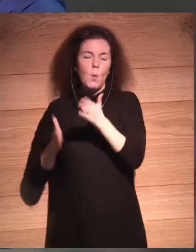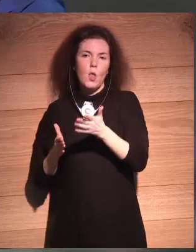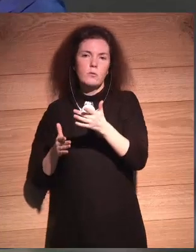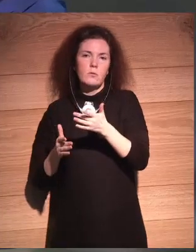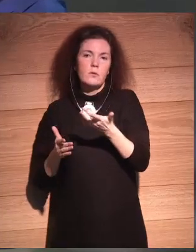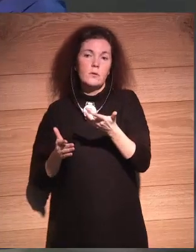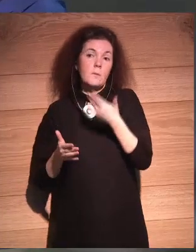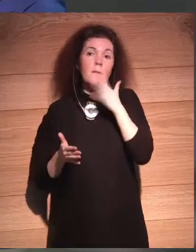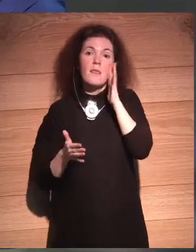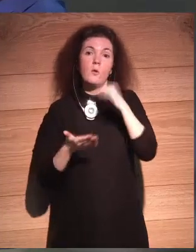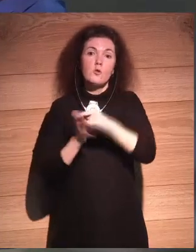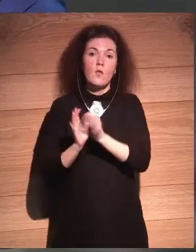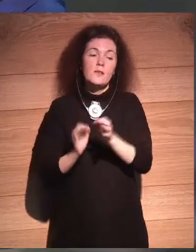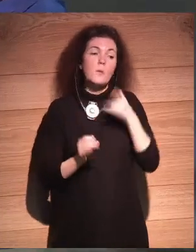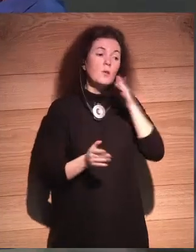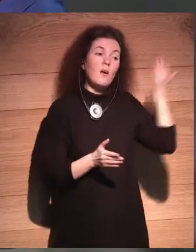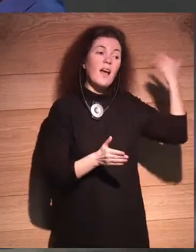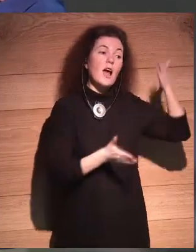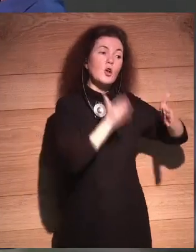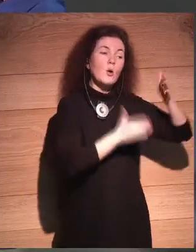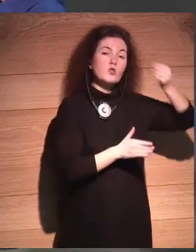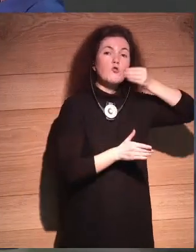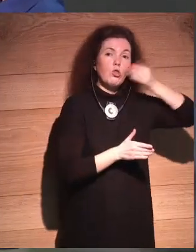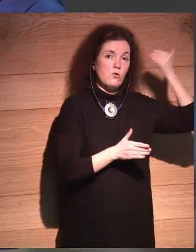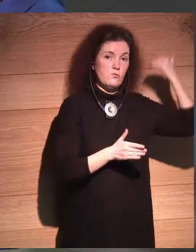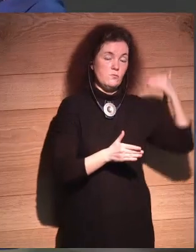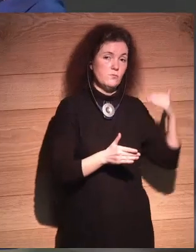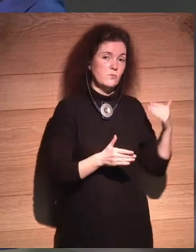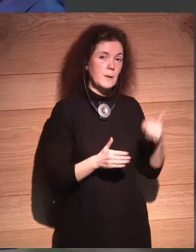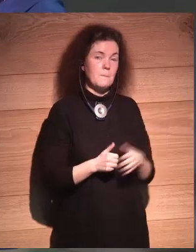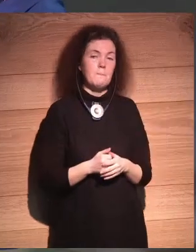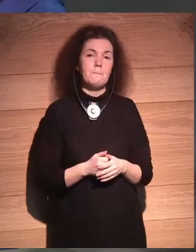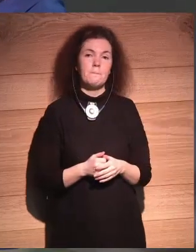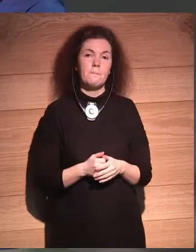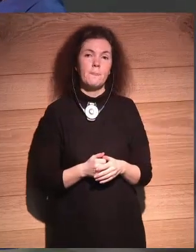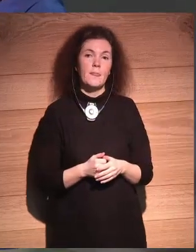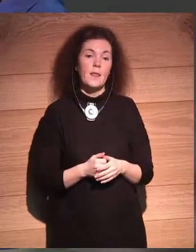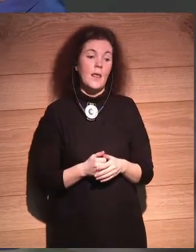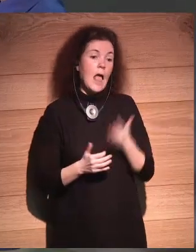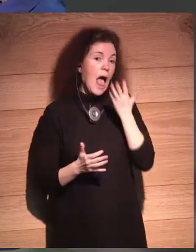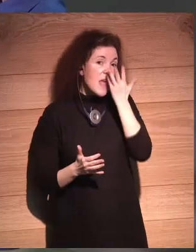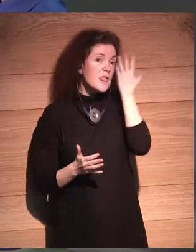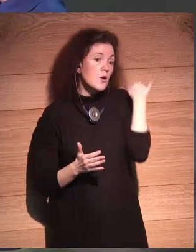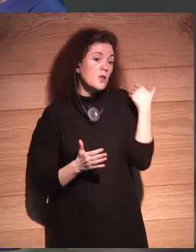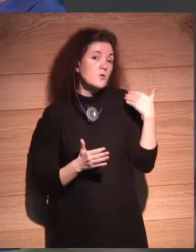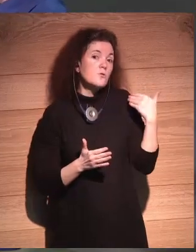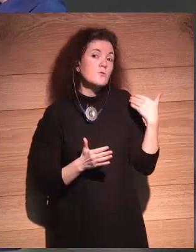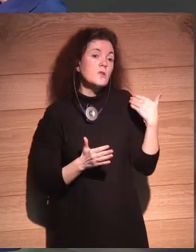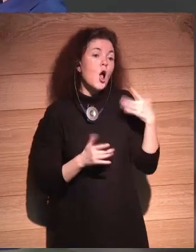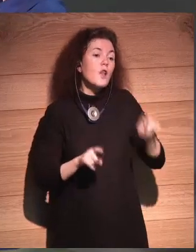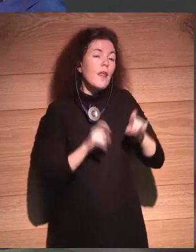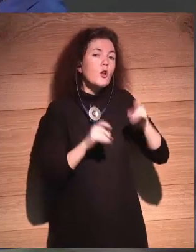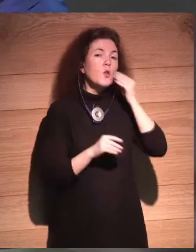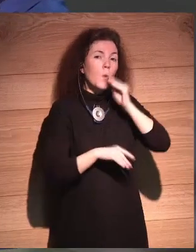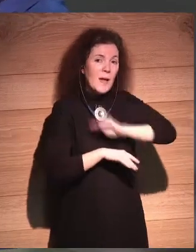solución, porque los robots eran tontos en aquel momento. Y hasta hace 5 años eran bastante tontos los